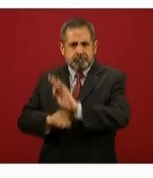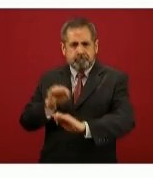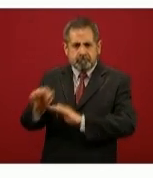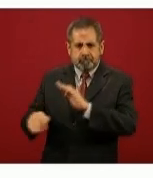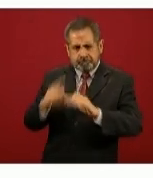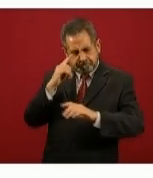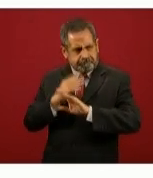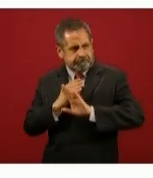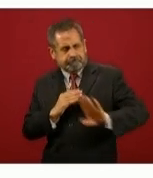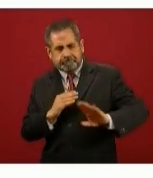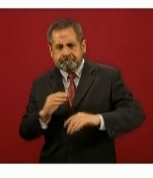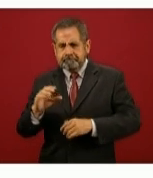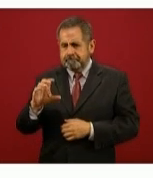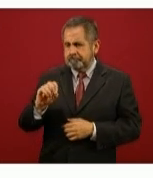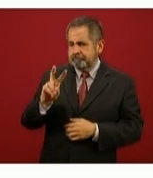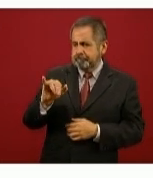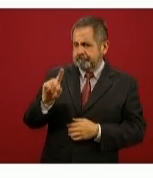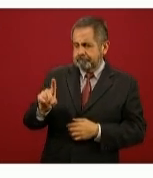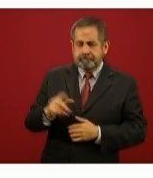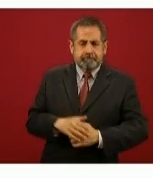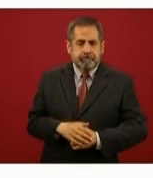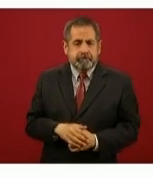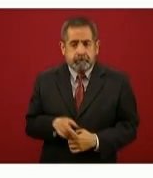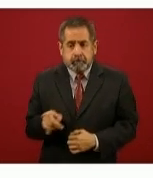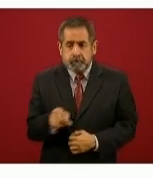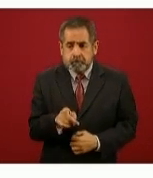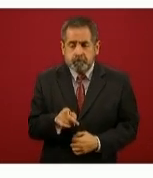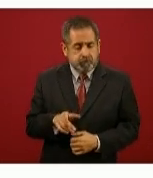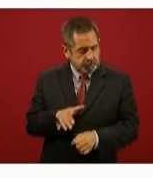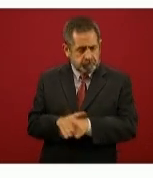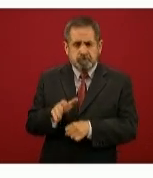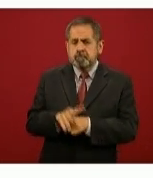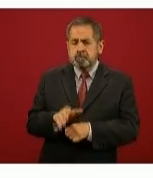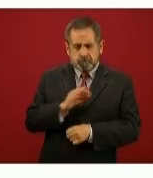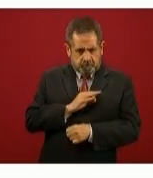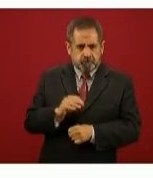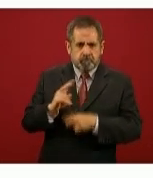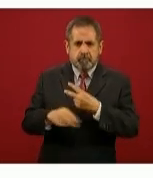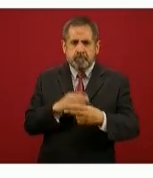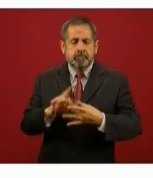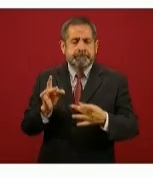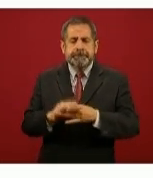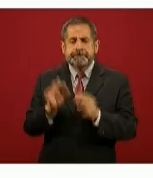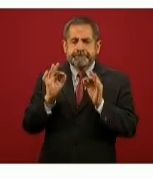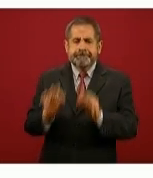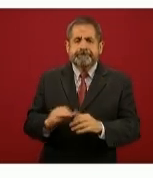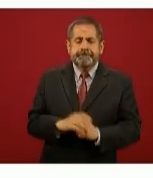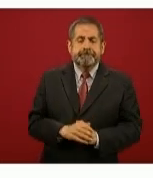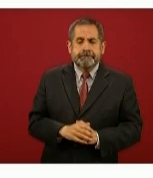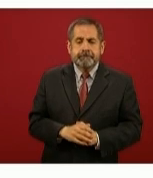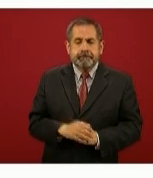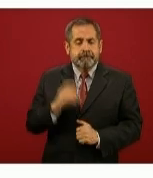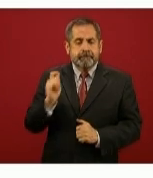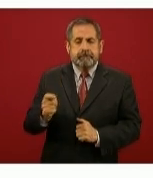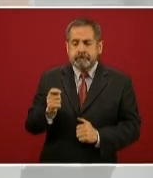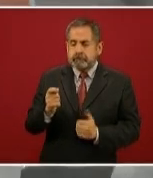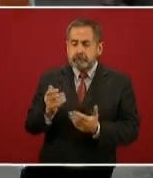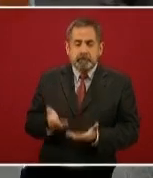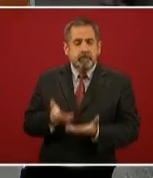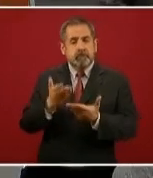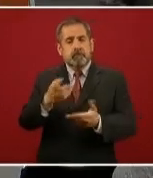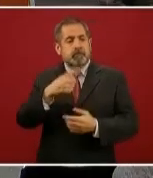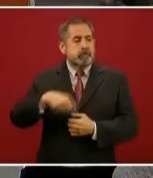COVID. Esta es solo la capacidad básica instalada, apropiadamente puesta al servicio